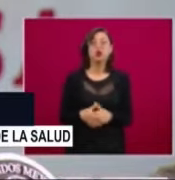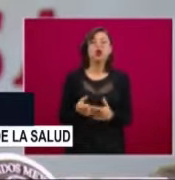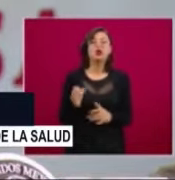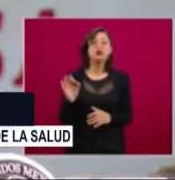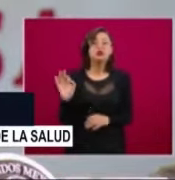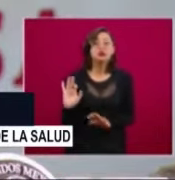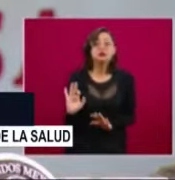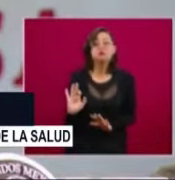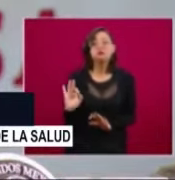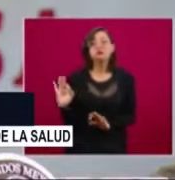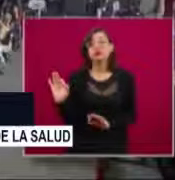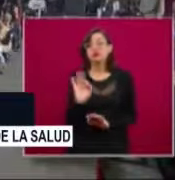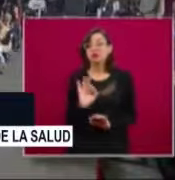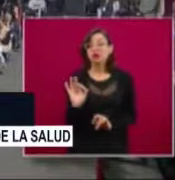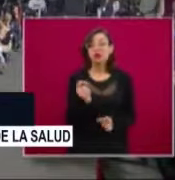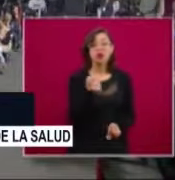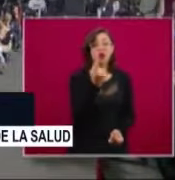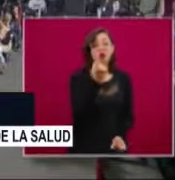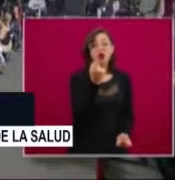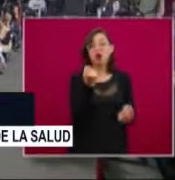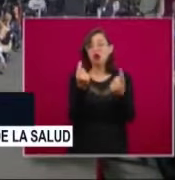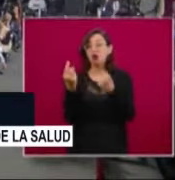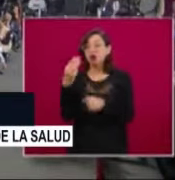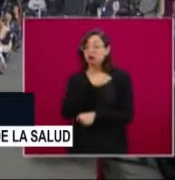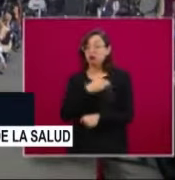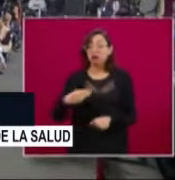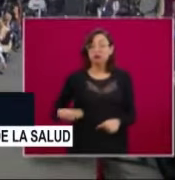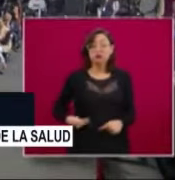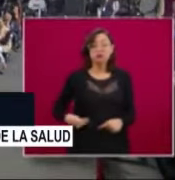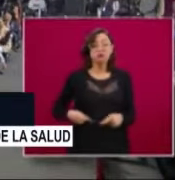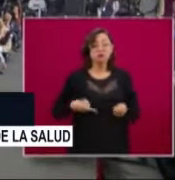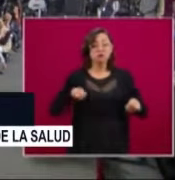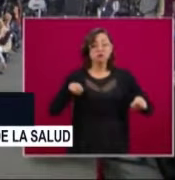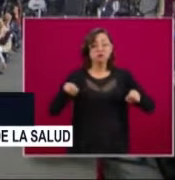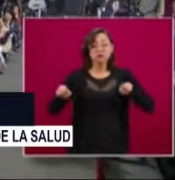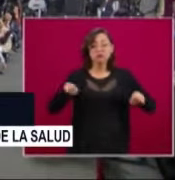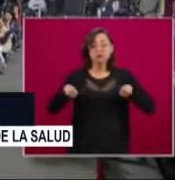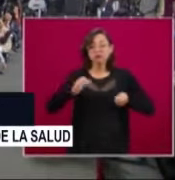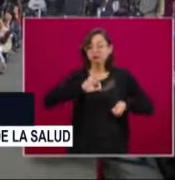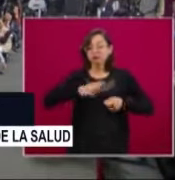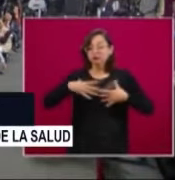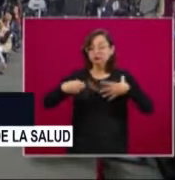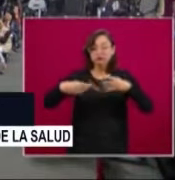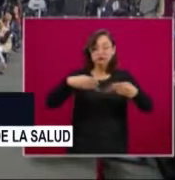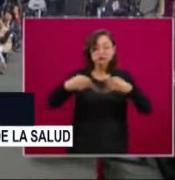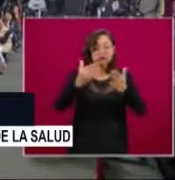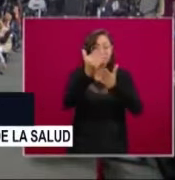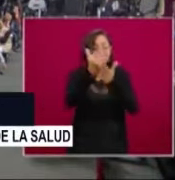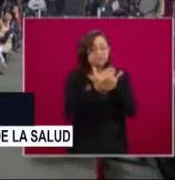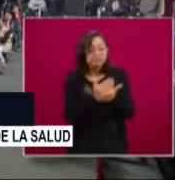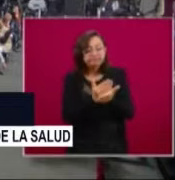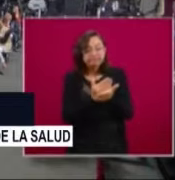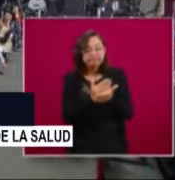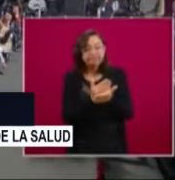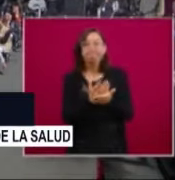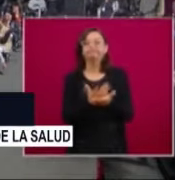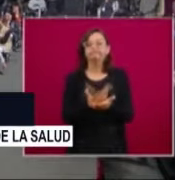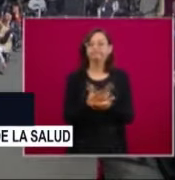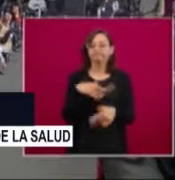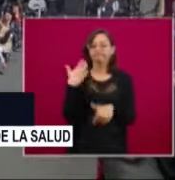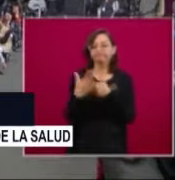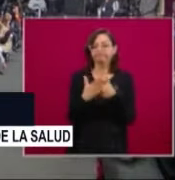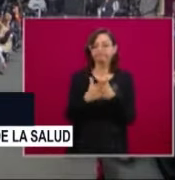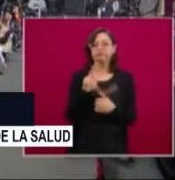solamente con antibióticos antiinflamatorios actor josh o anticoagulantes no todavía estamos en algunos